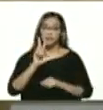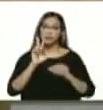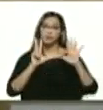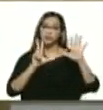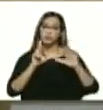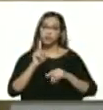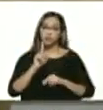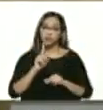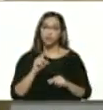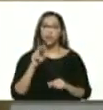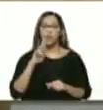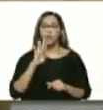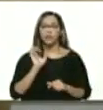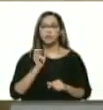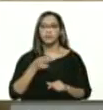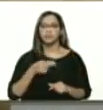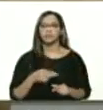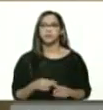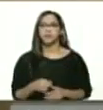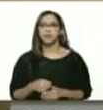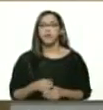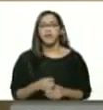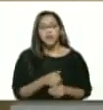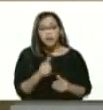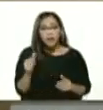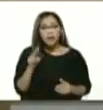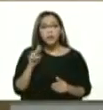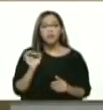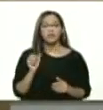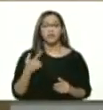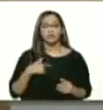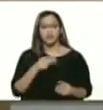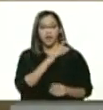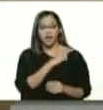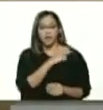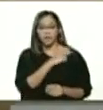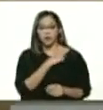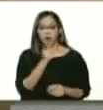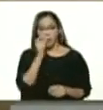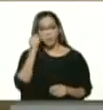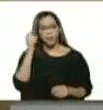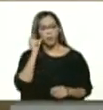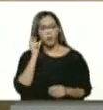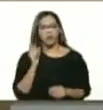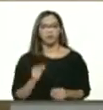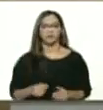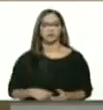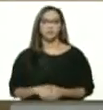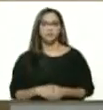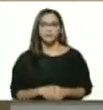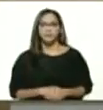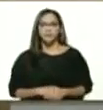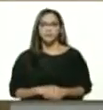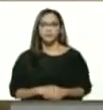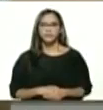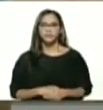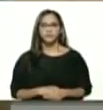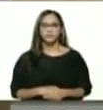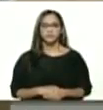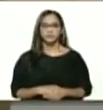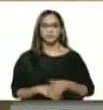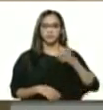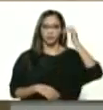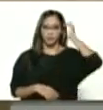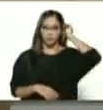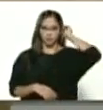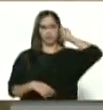v que cada vez tiene un jefe o jefa cada noche tiene un jefe o jefa y un